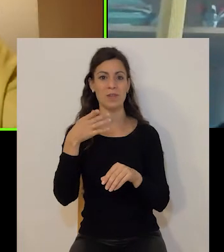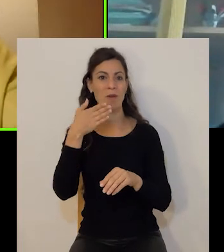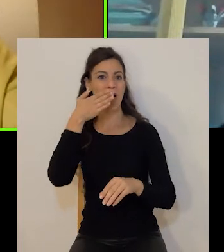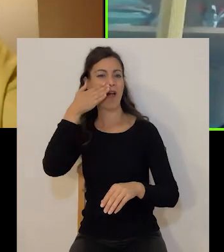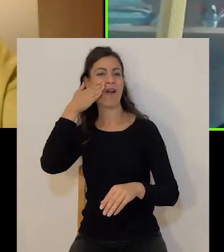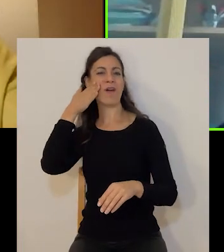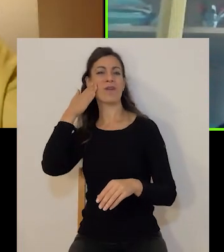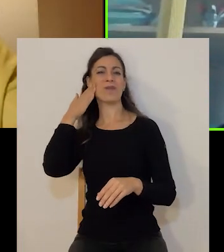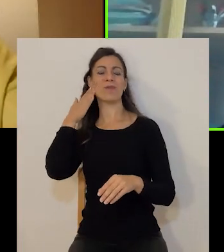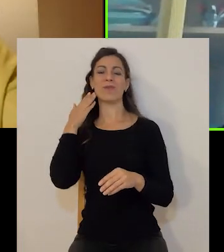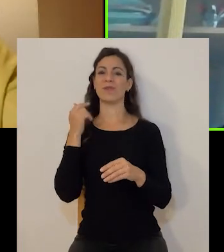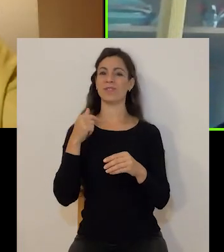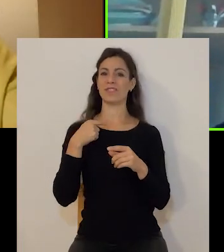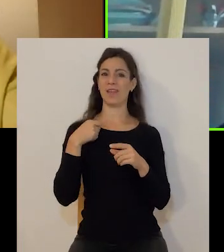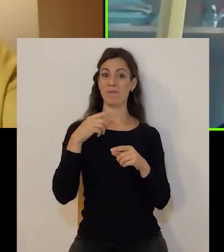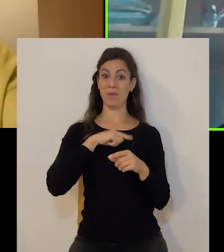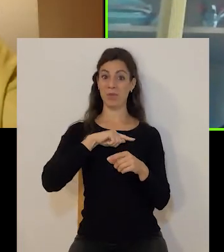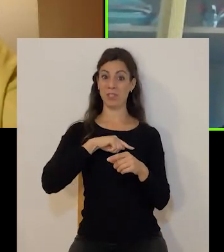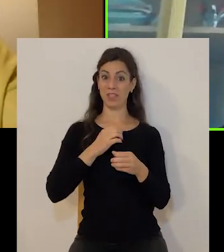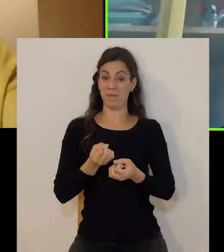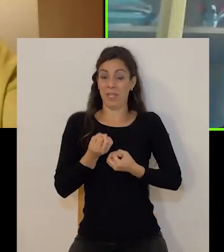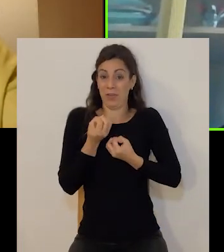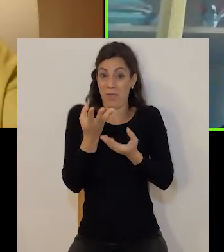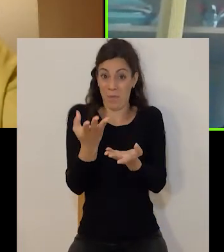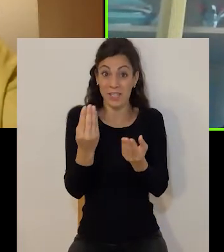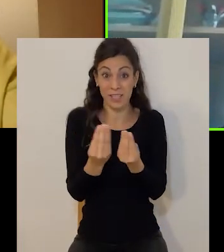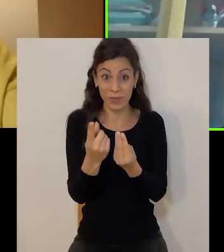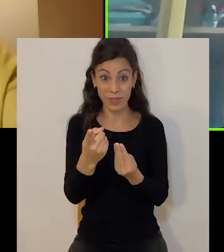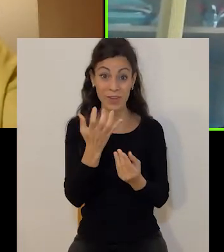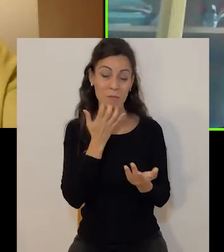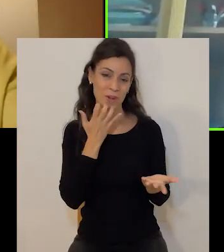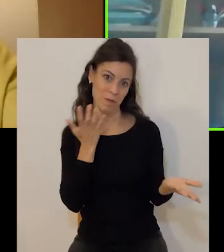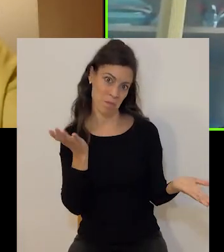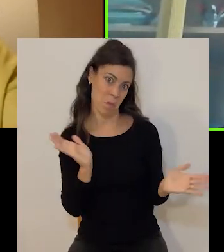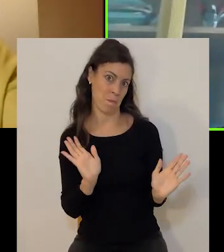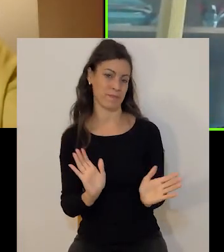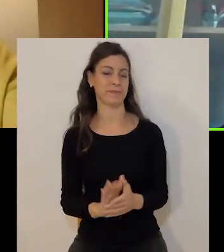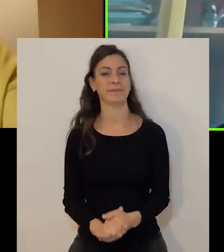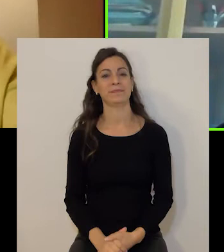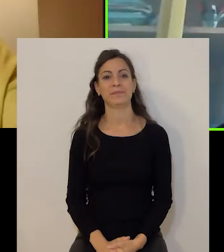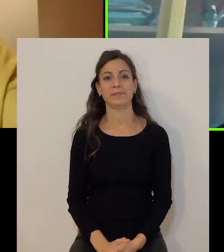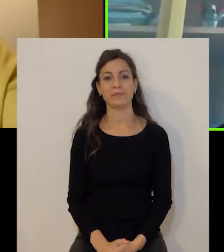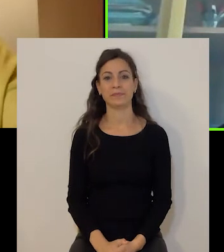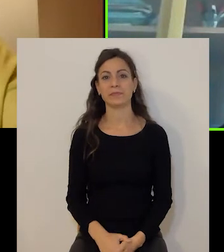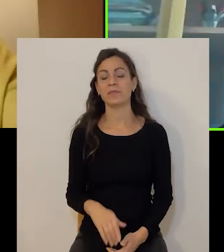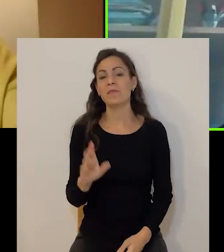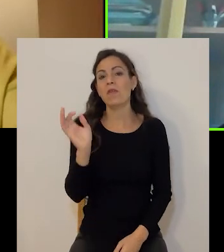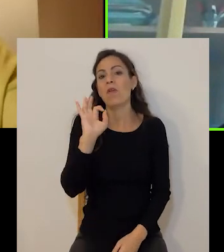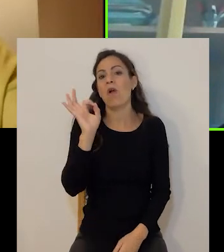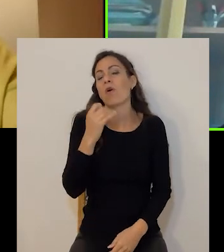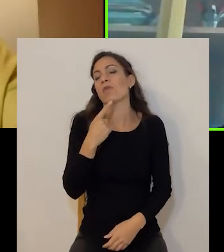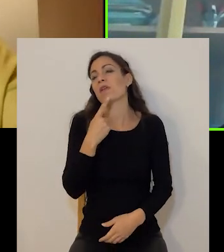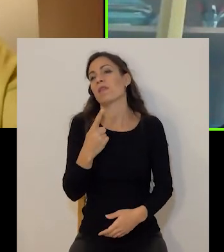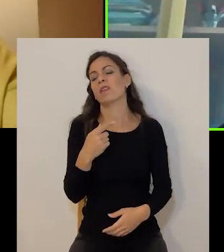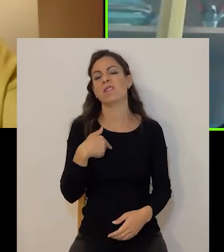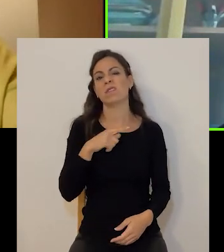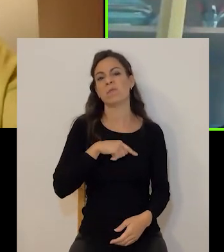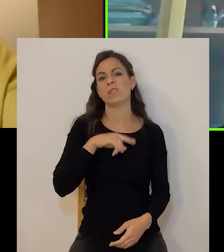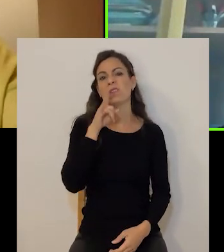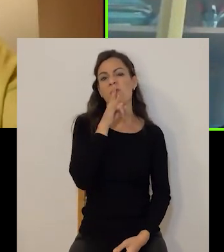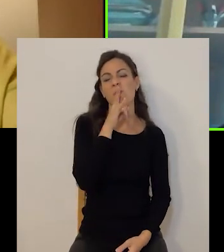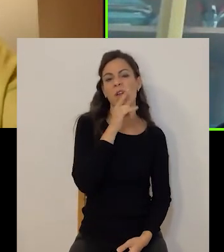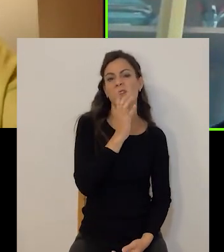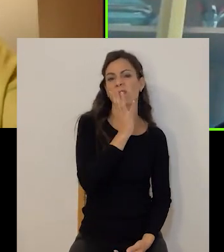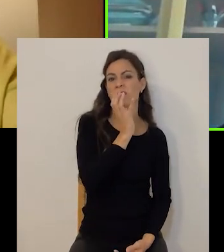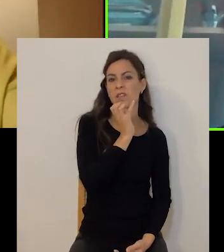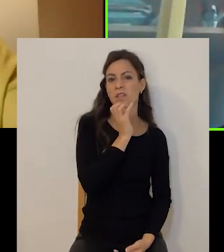poder compartir ese sentimiento contigo, por ejemplo, ¿vale? O decir, estoy mal, estoy